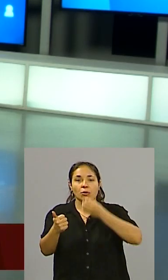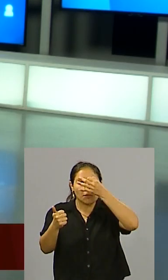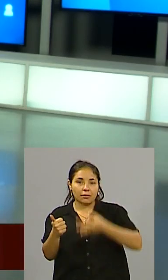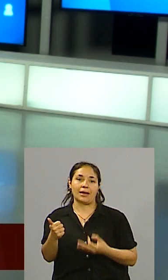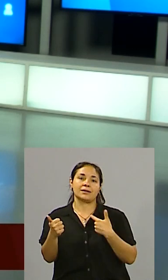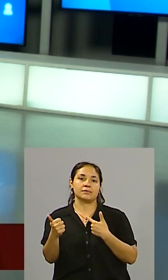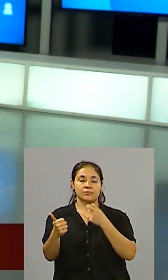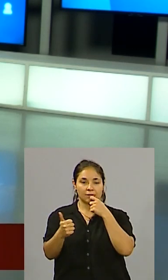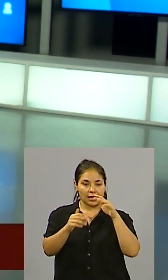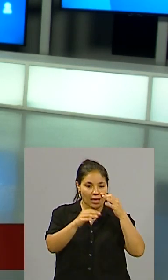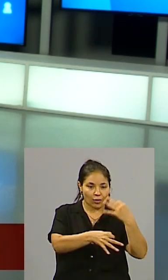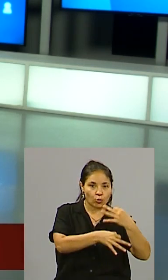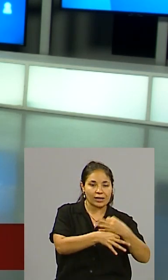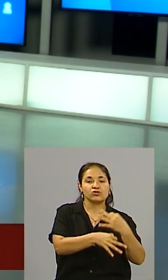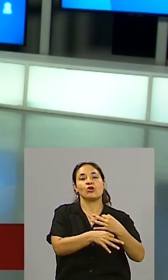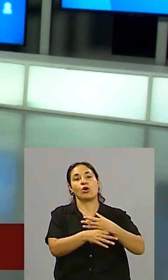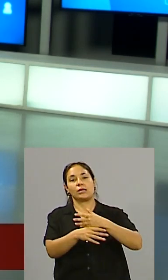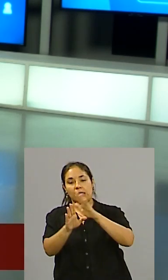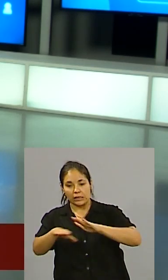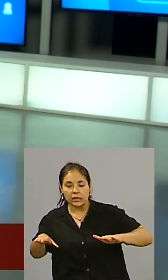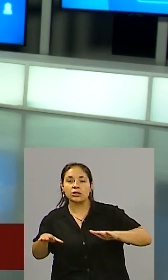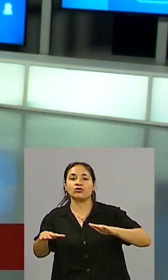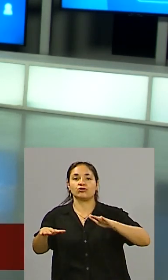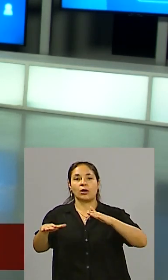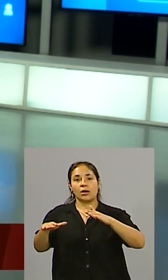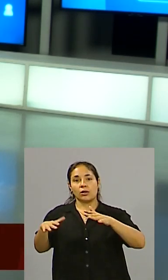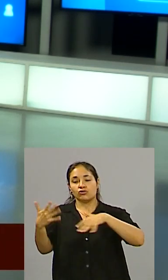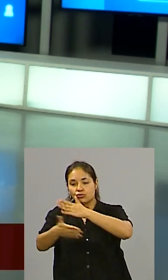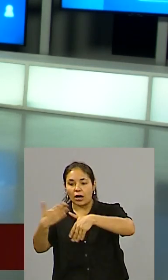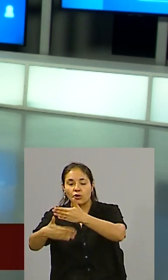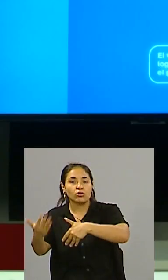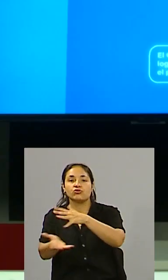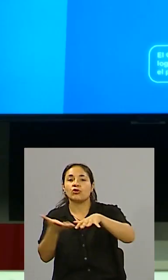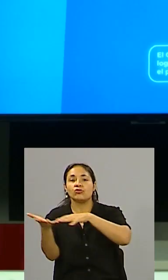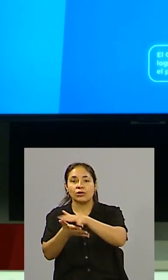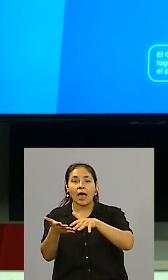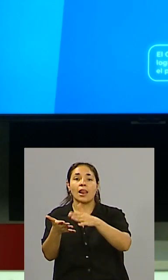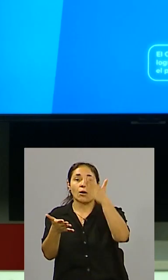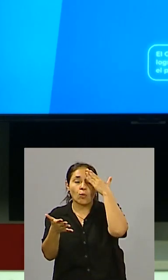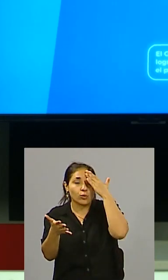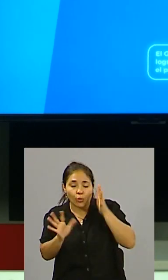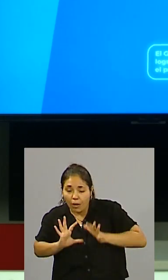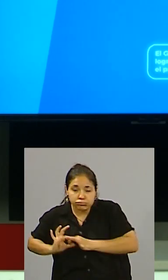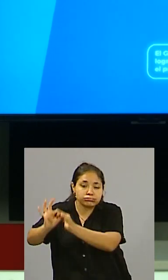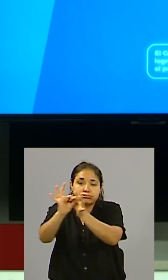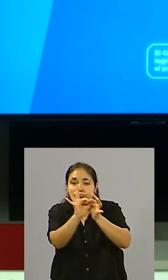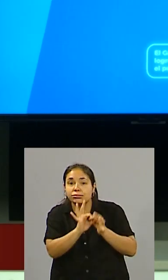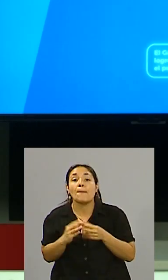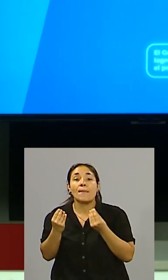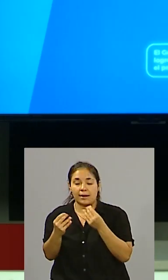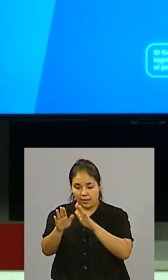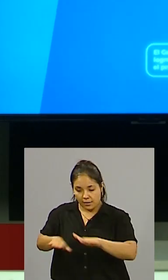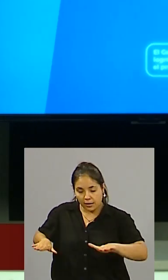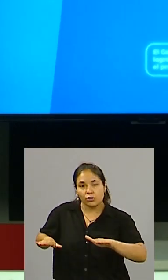y infancia, desarrollo social y cultura, es muy importante para ir protegiendo estos niños, niñas y